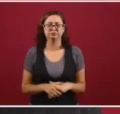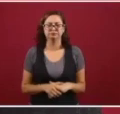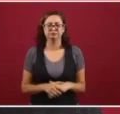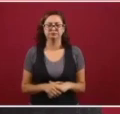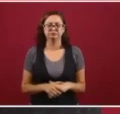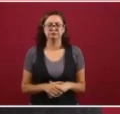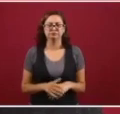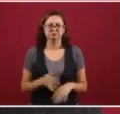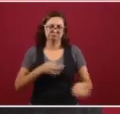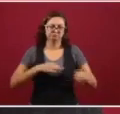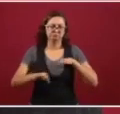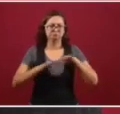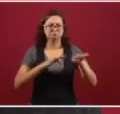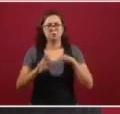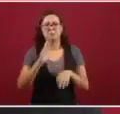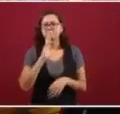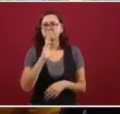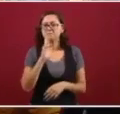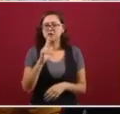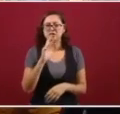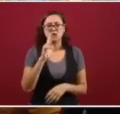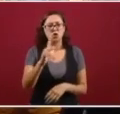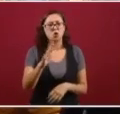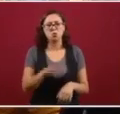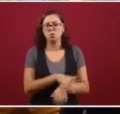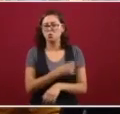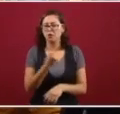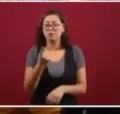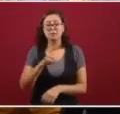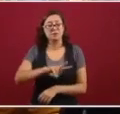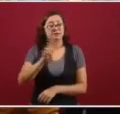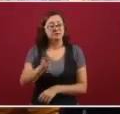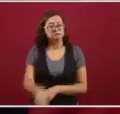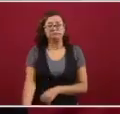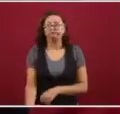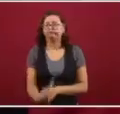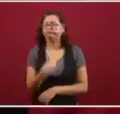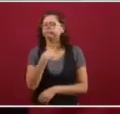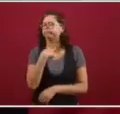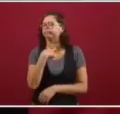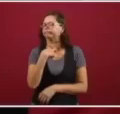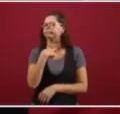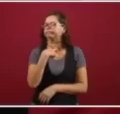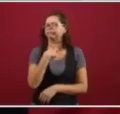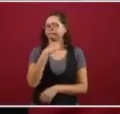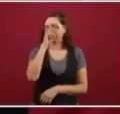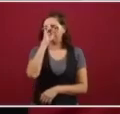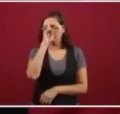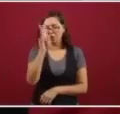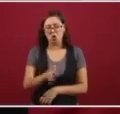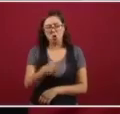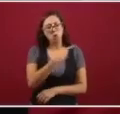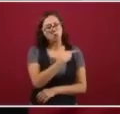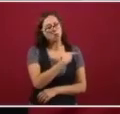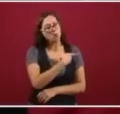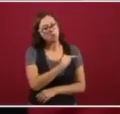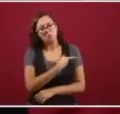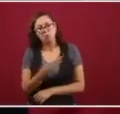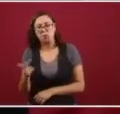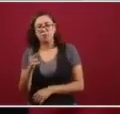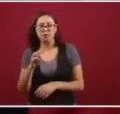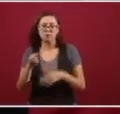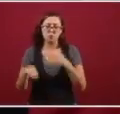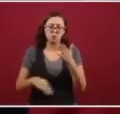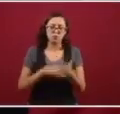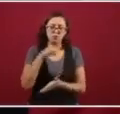puedan hacer un mejor trabajo? Porque de veras que estamos ahogados en la pobreza. Son municipios que básicamente dependen de la